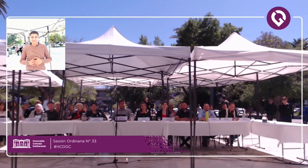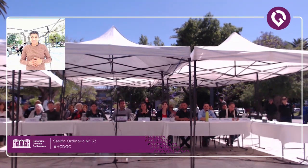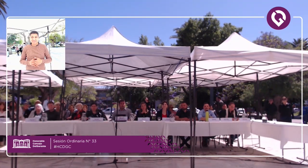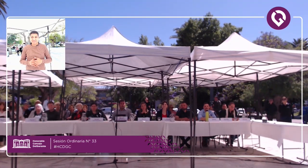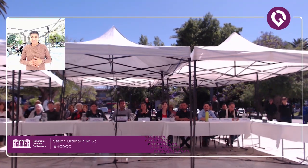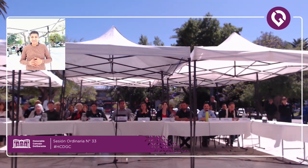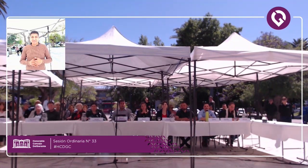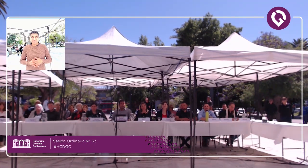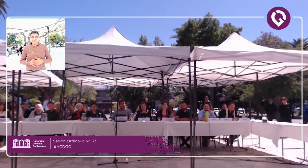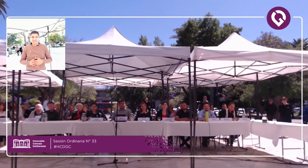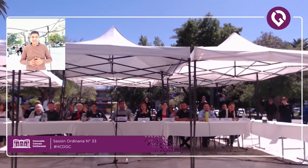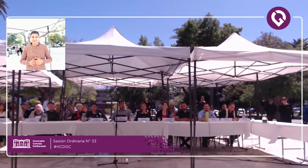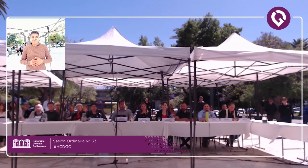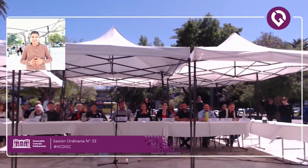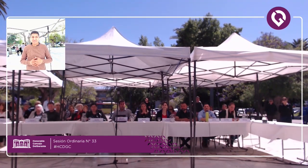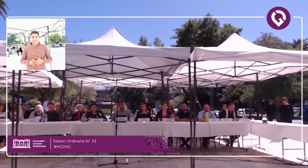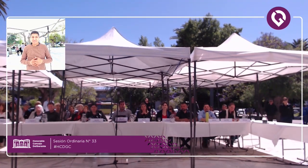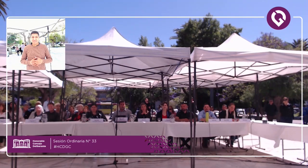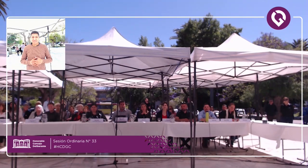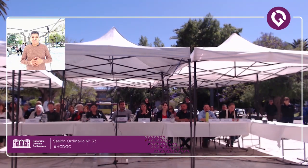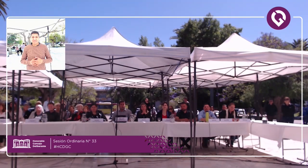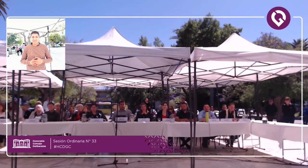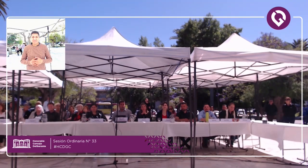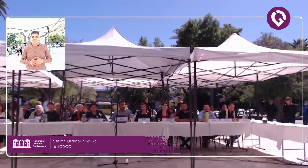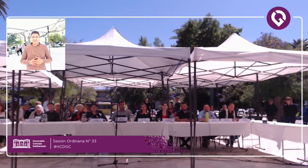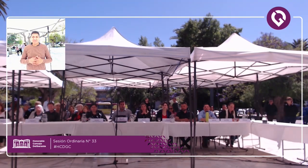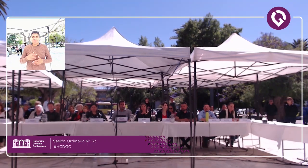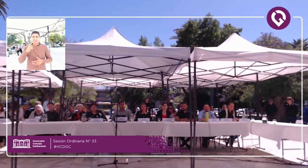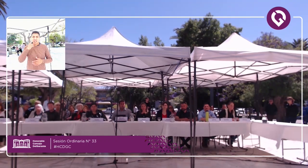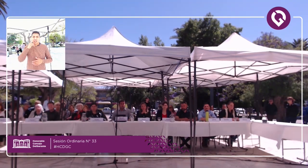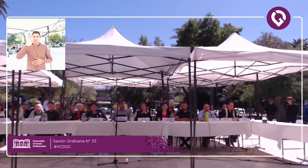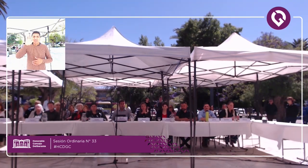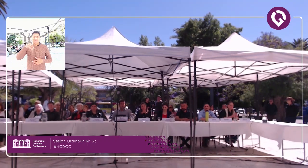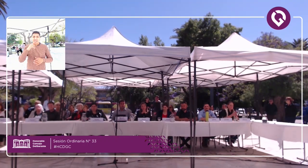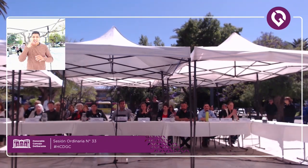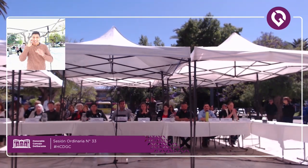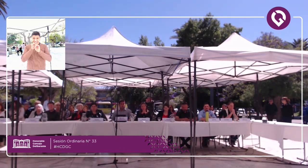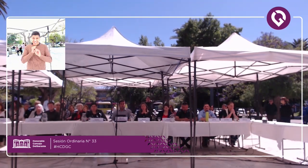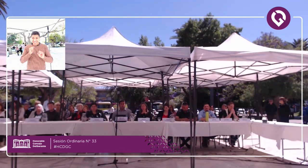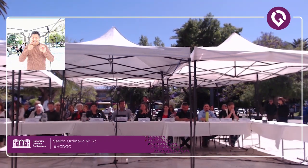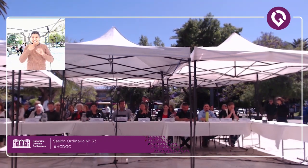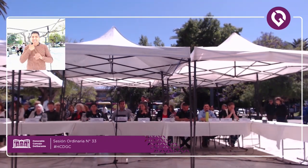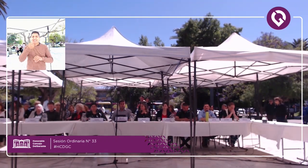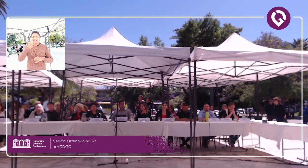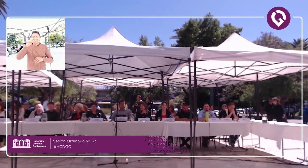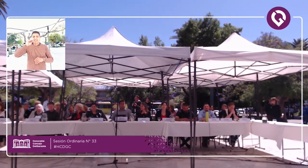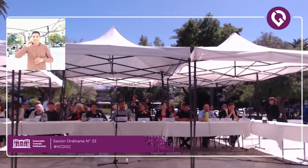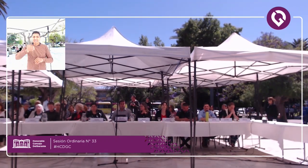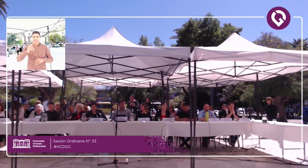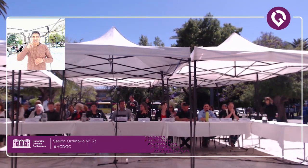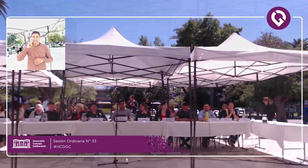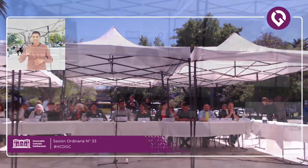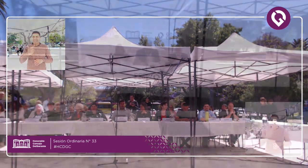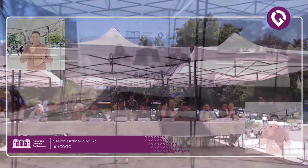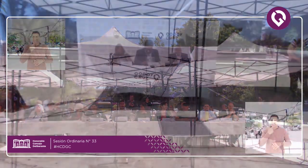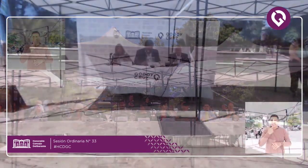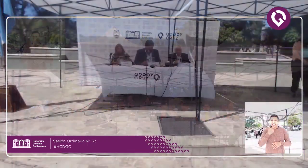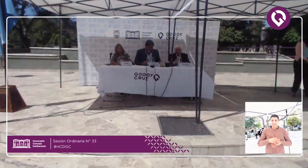Sí. Yo voy a invitar al ingeniero José Sanchís, que es el presidente de la